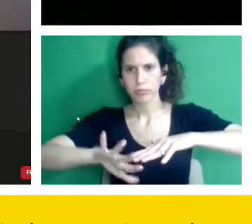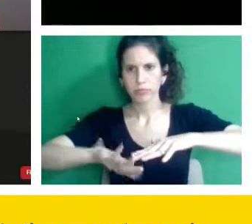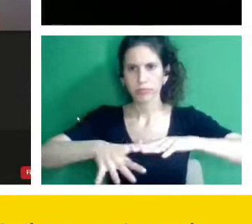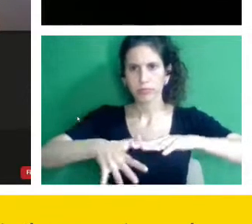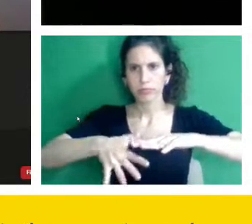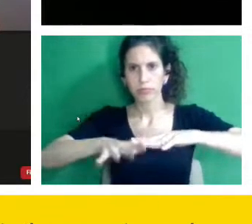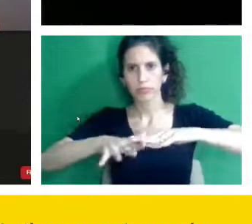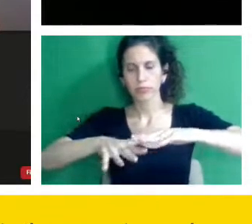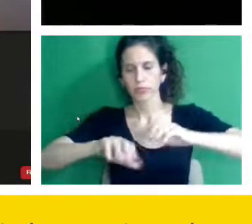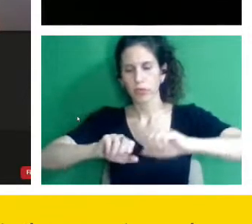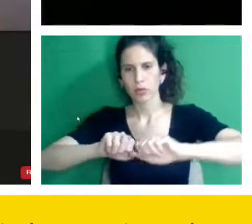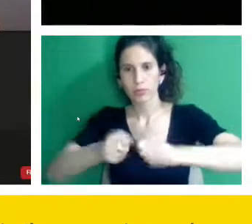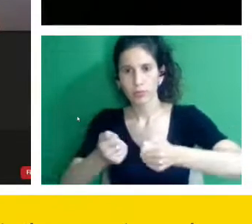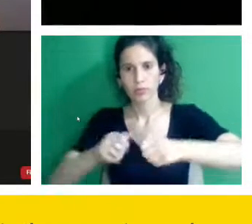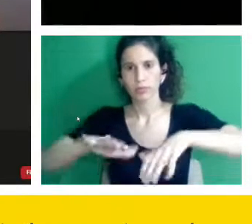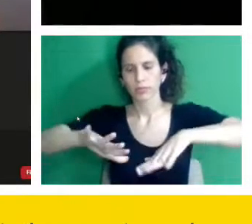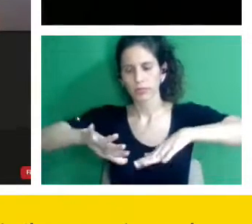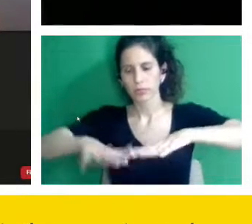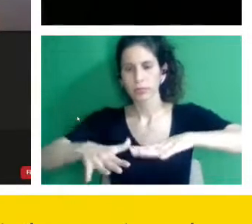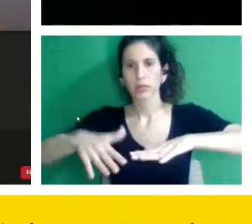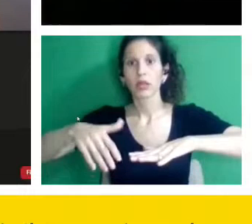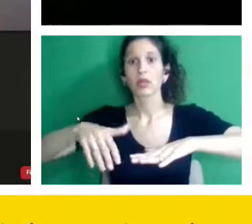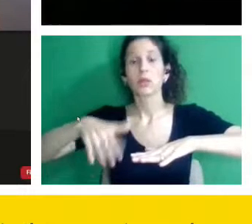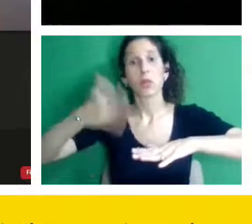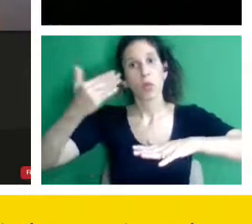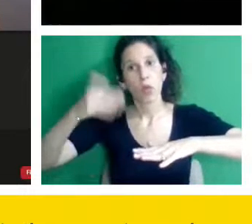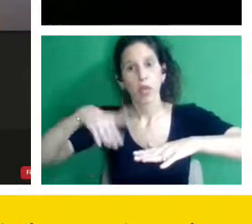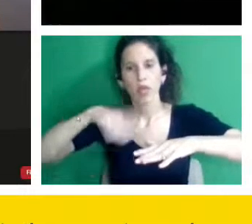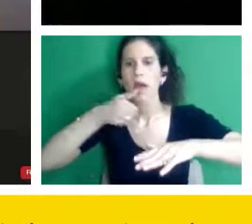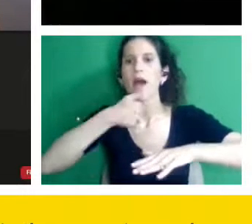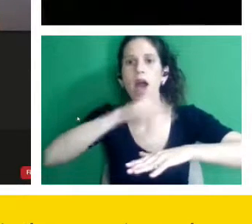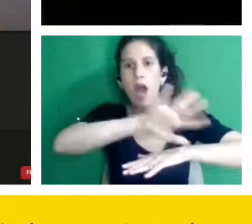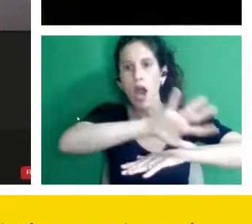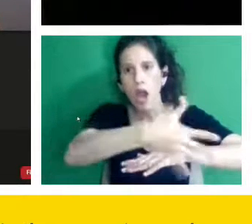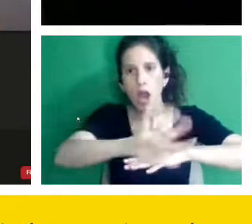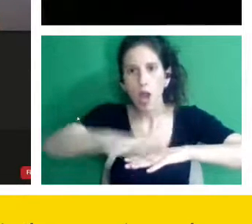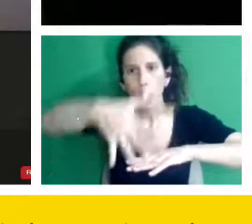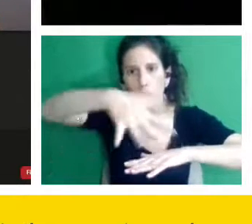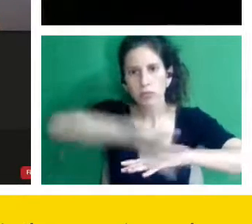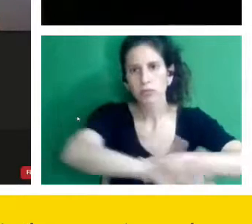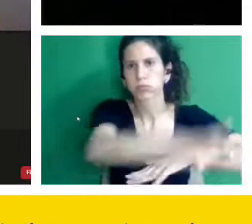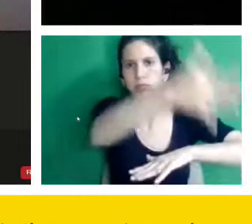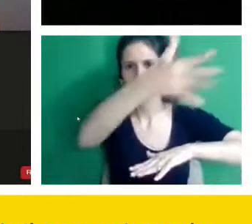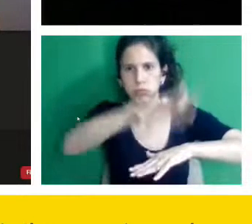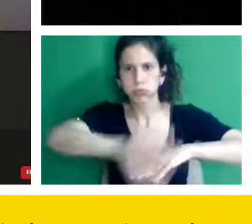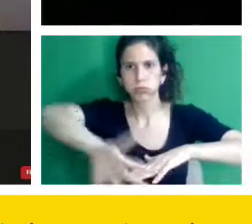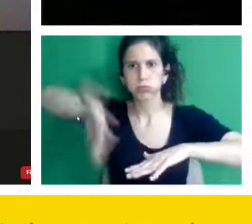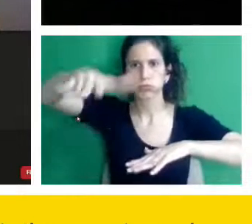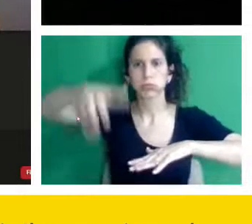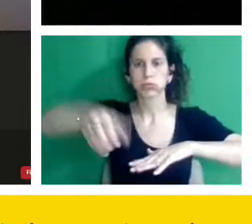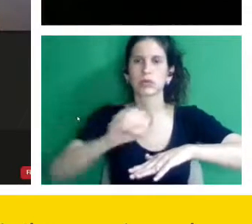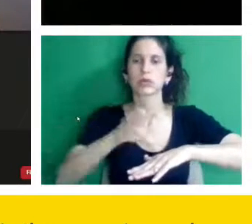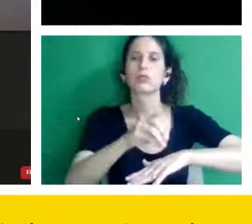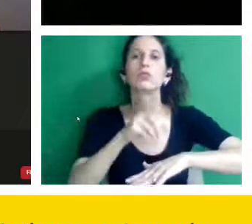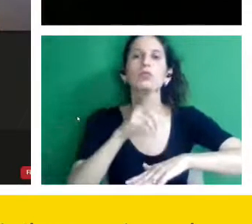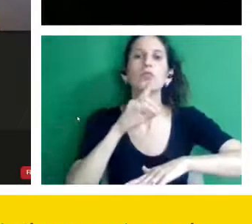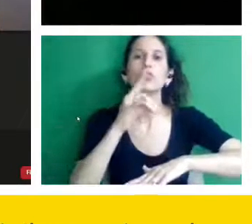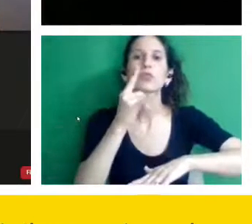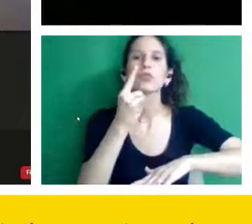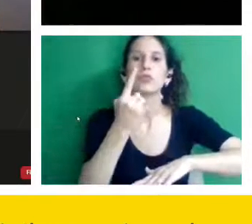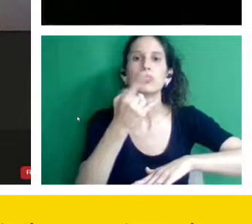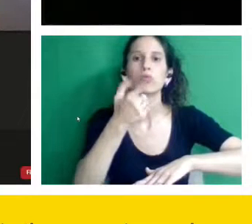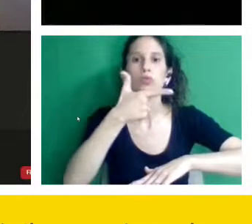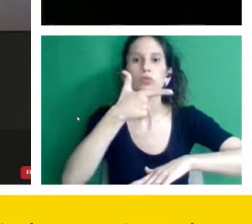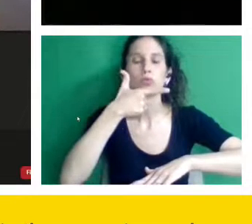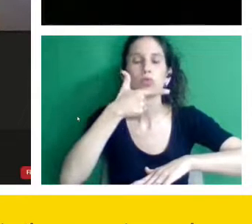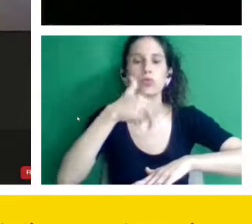del mar que termina siendo tsunami. Y al interior de las placas tenemos otro fenómeno menos vistoso, menos